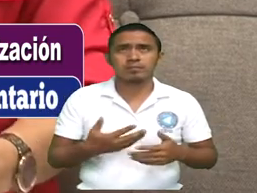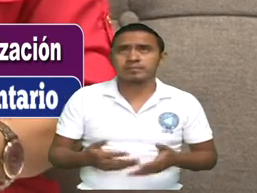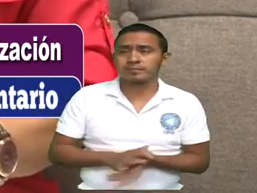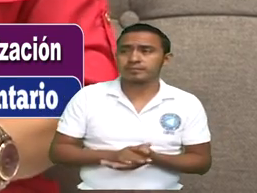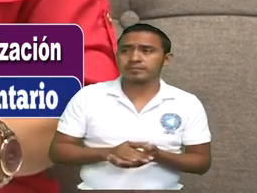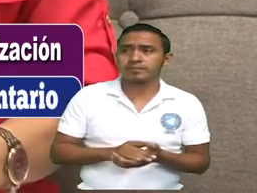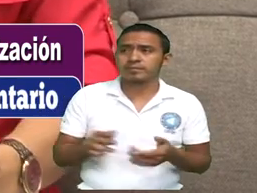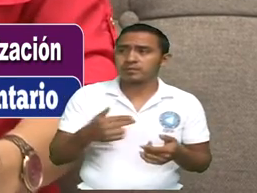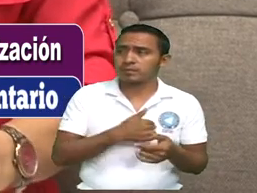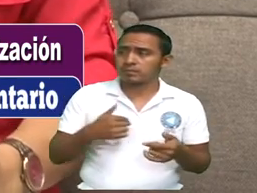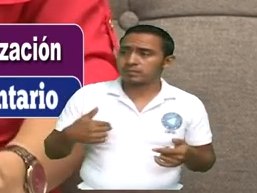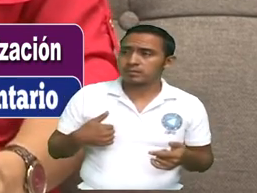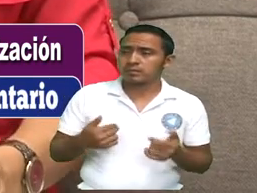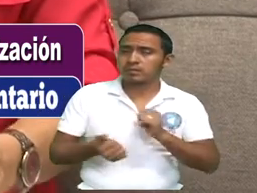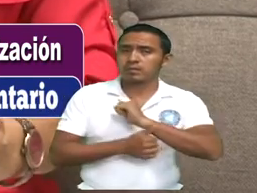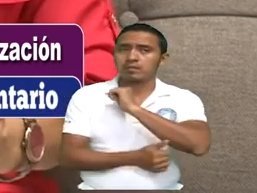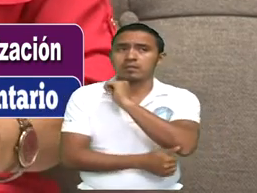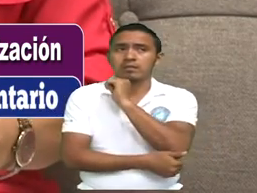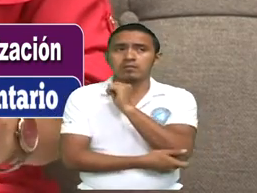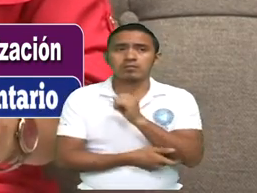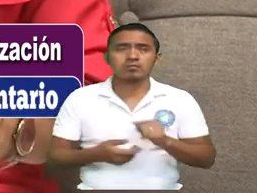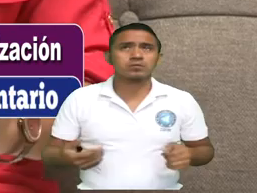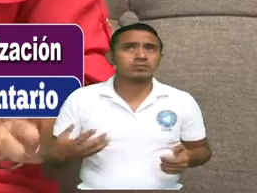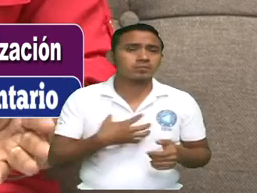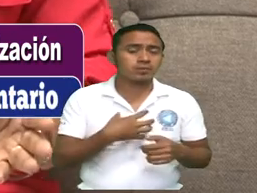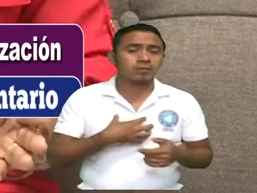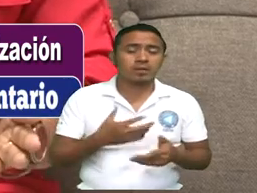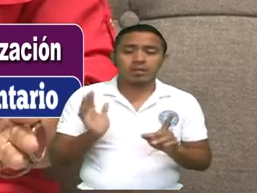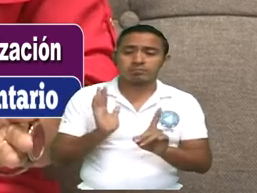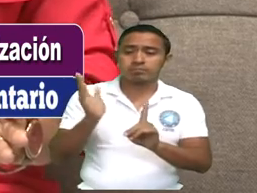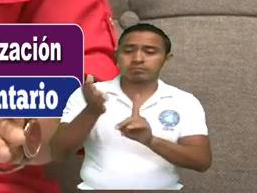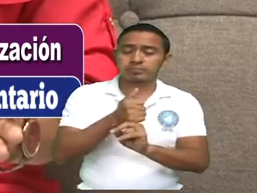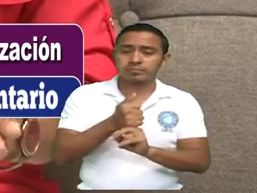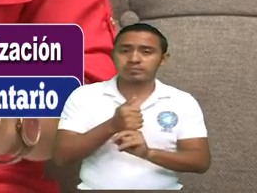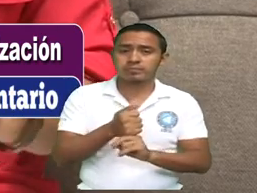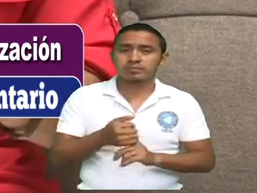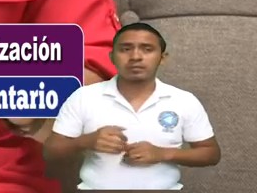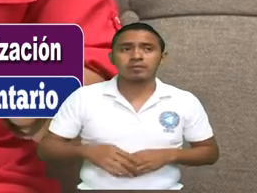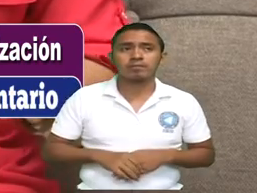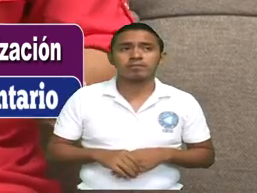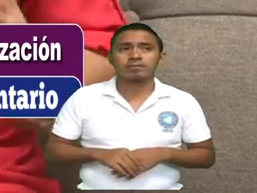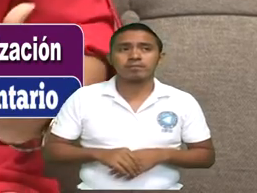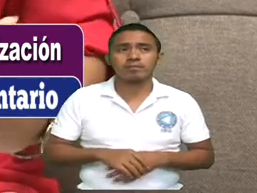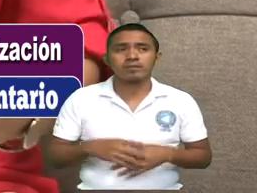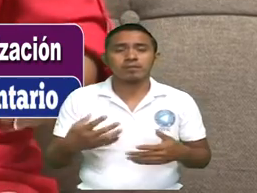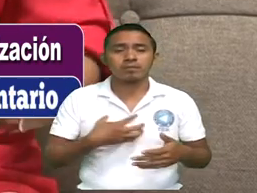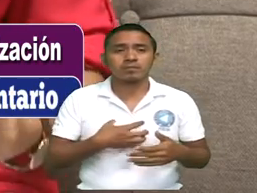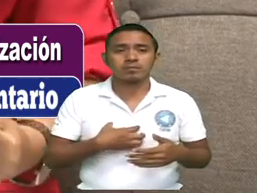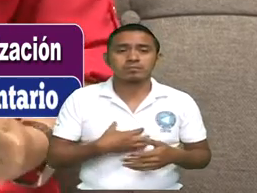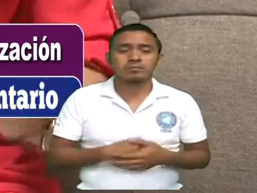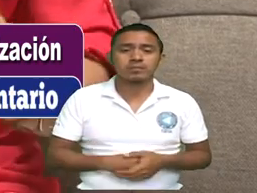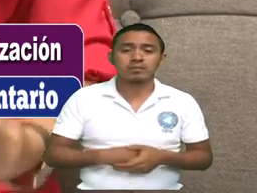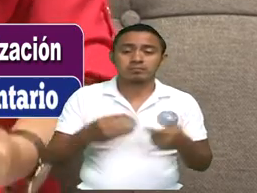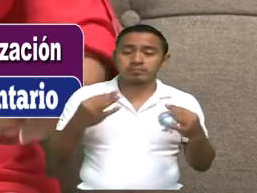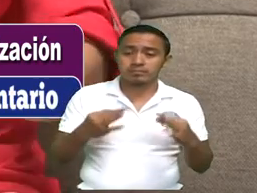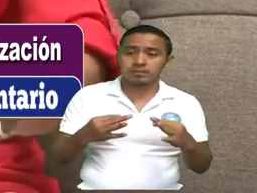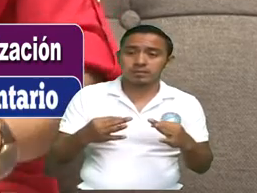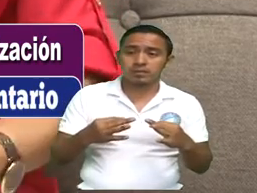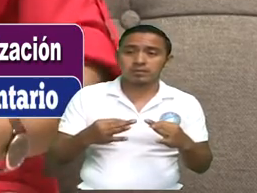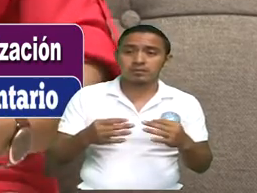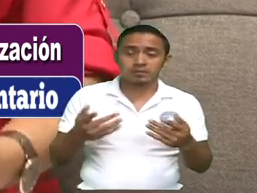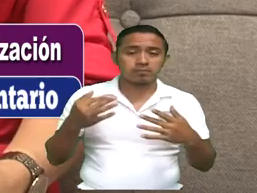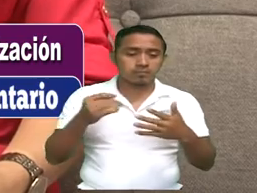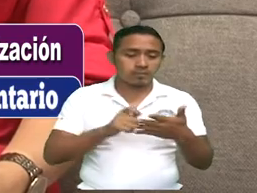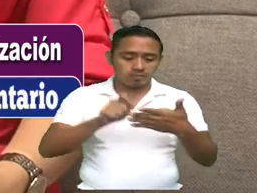tratando de que el estudiante vaya alcanzando las competencias que debe tener para aprobar